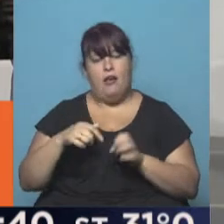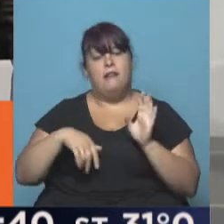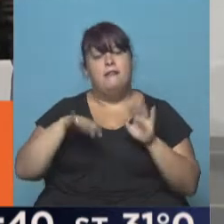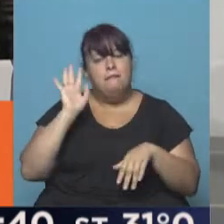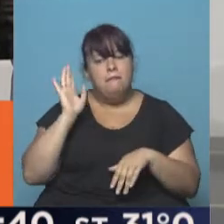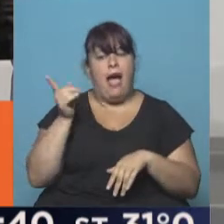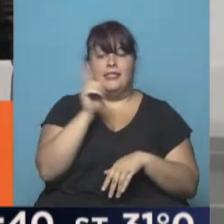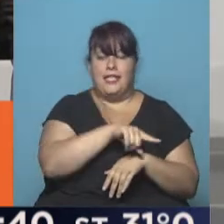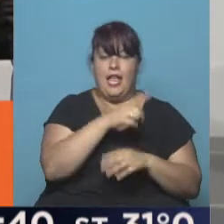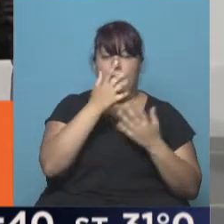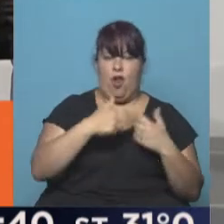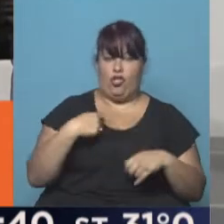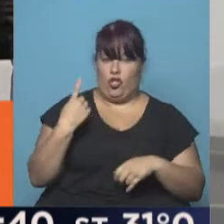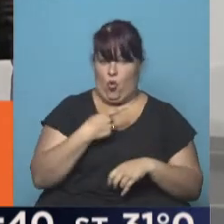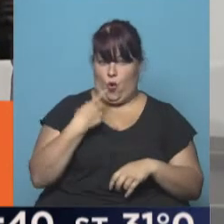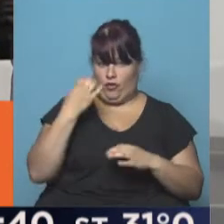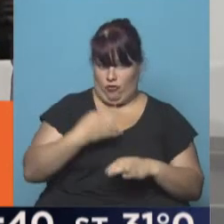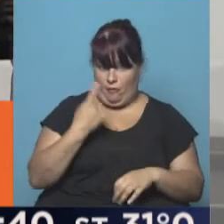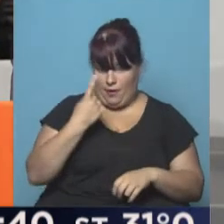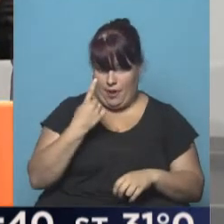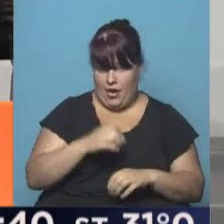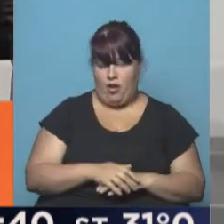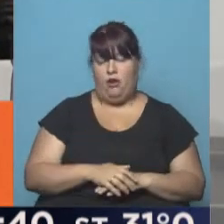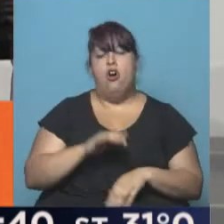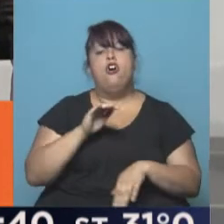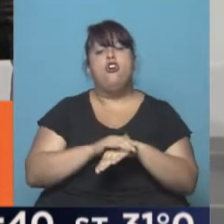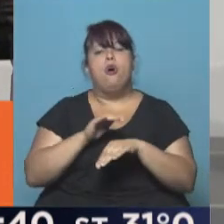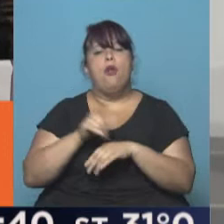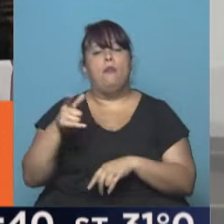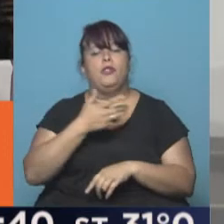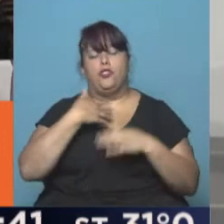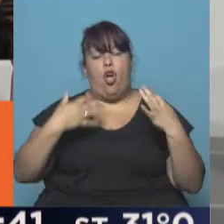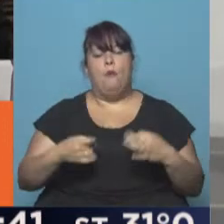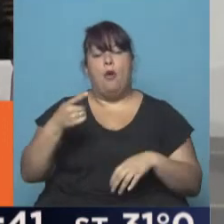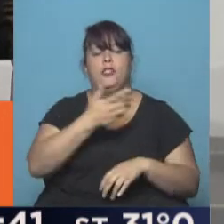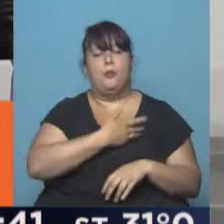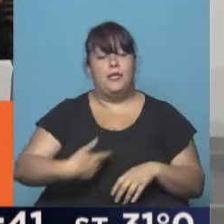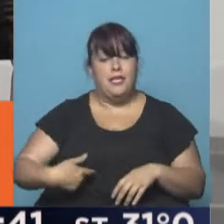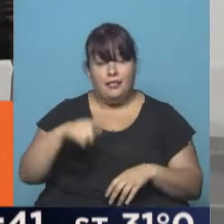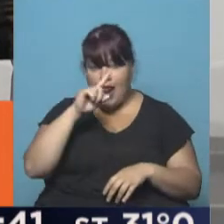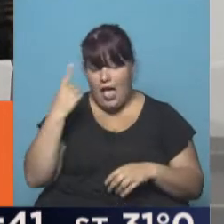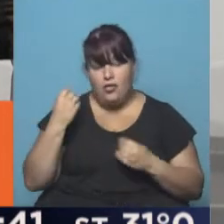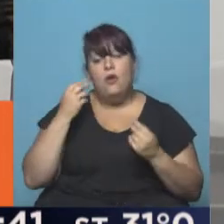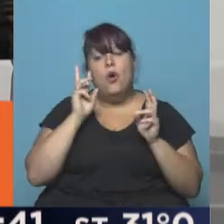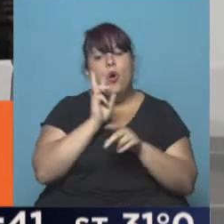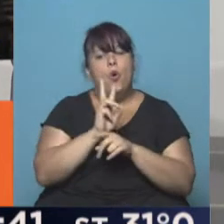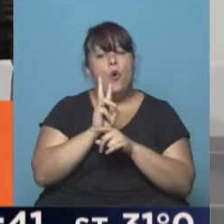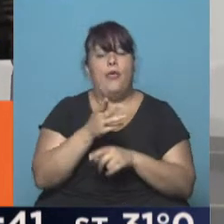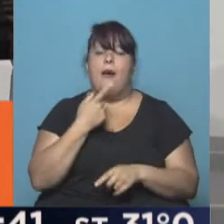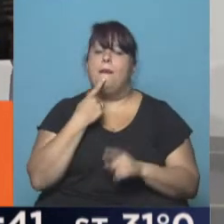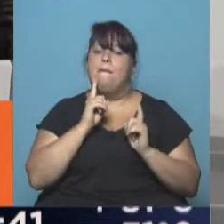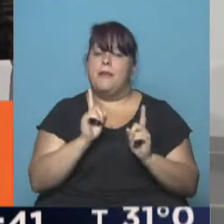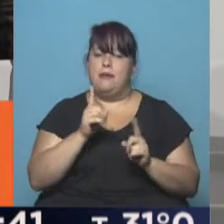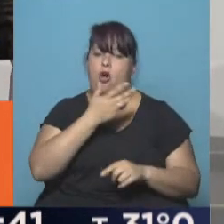más que el proyecto nuestro original, y el compromiso del presidente de la Nación es mantener la palabra a